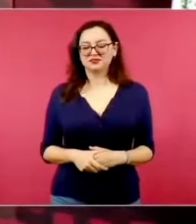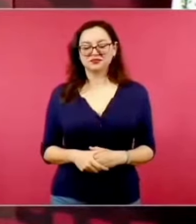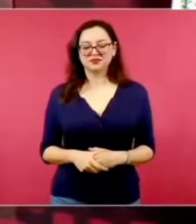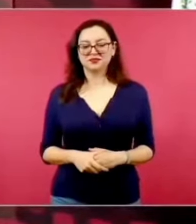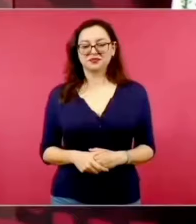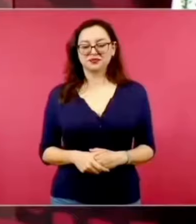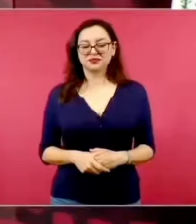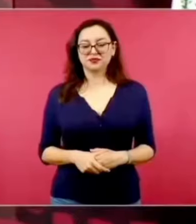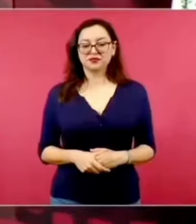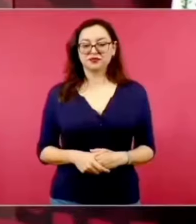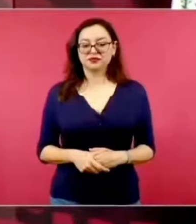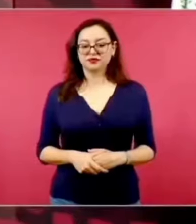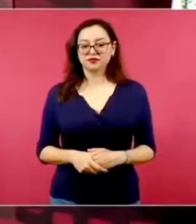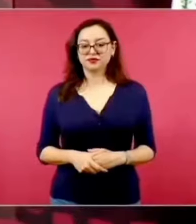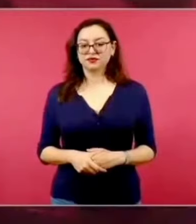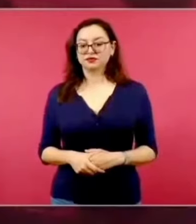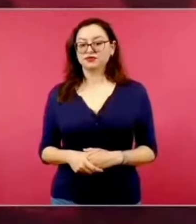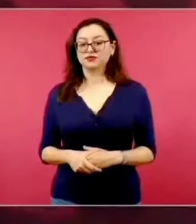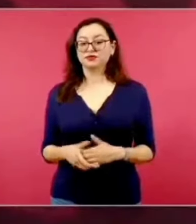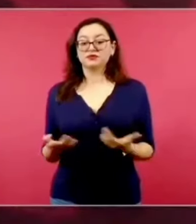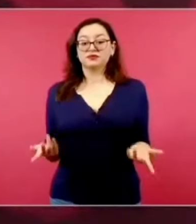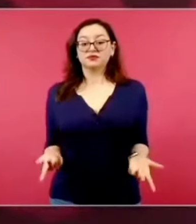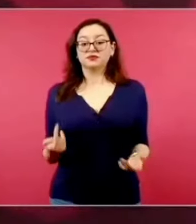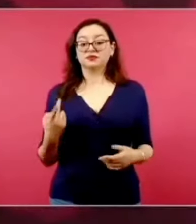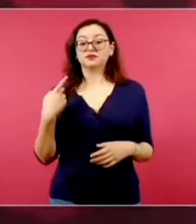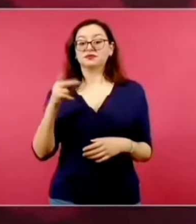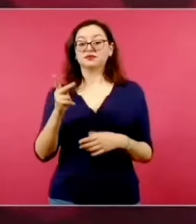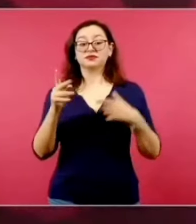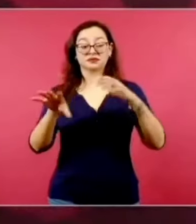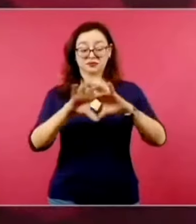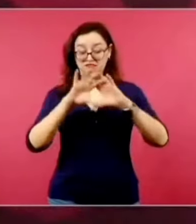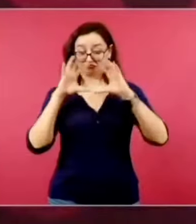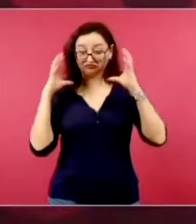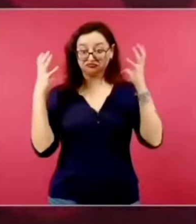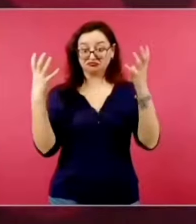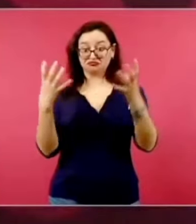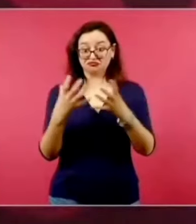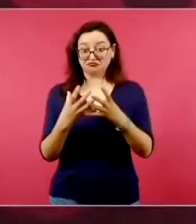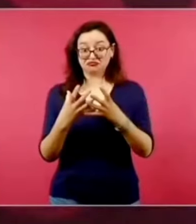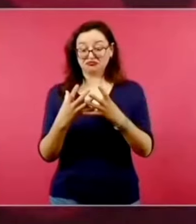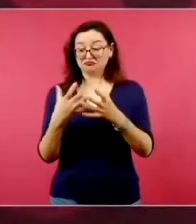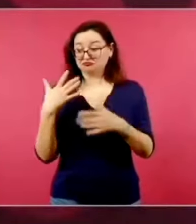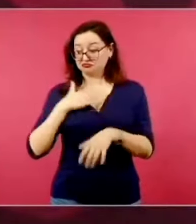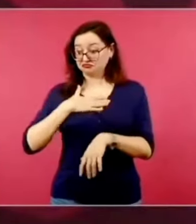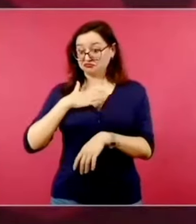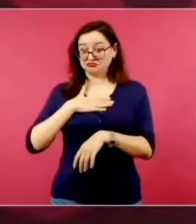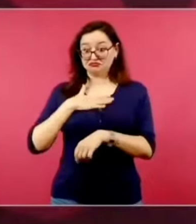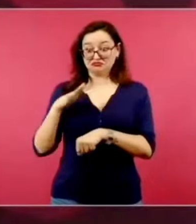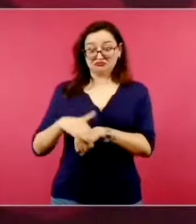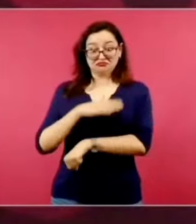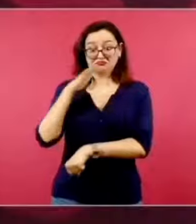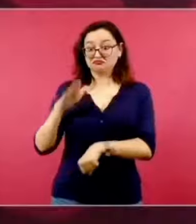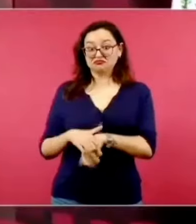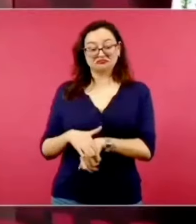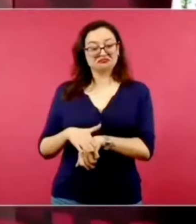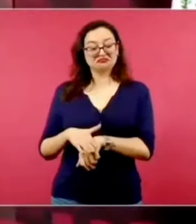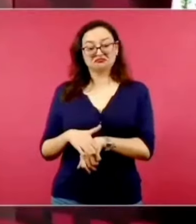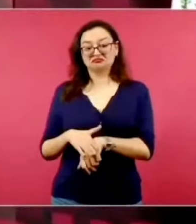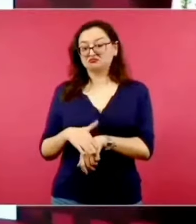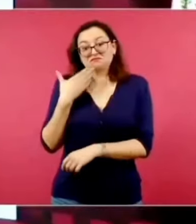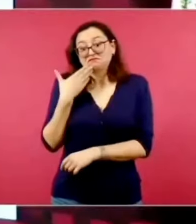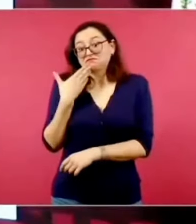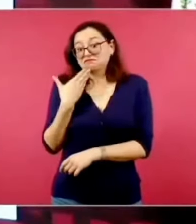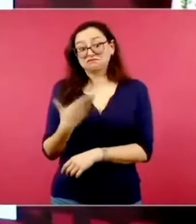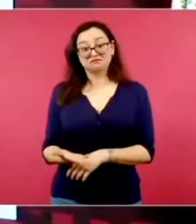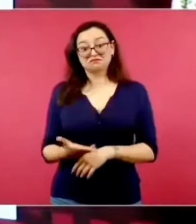este a nivel mundial cómo estoy calificado Pues muy bien